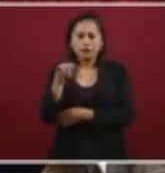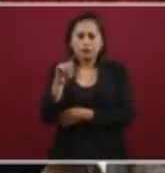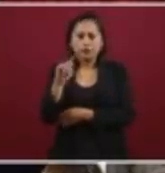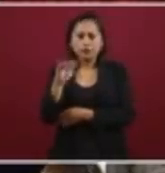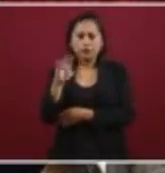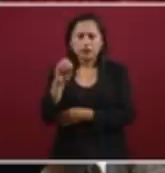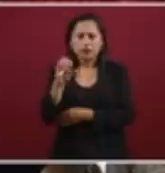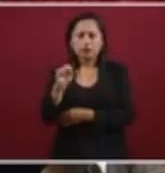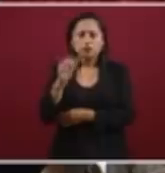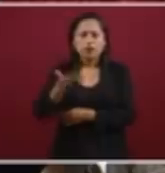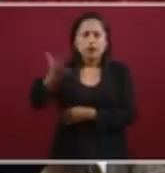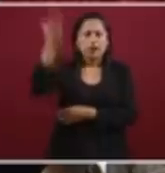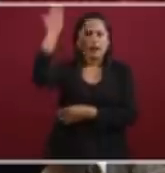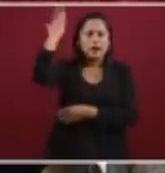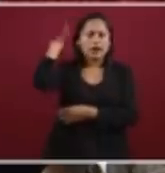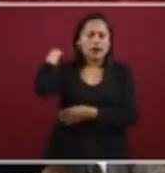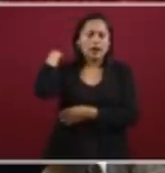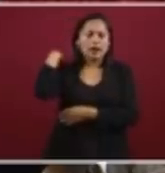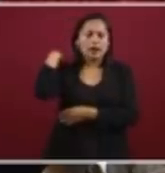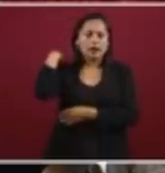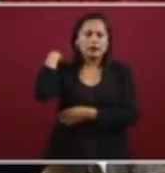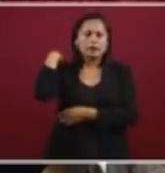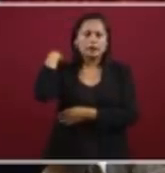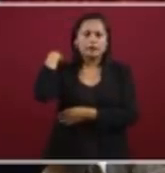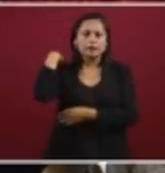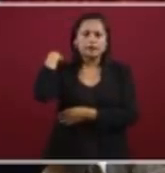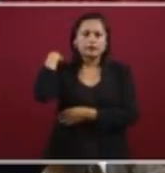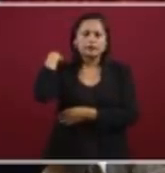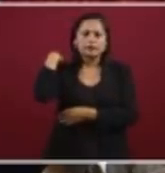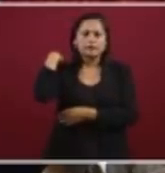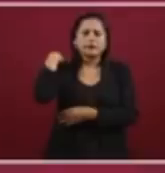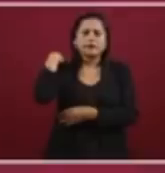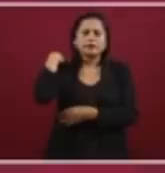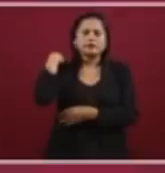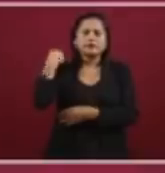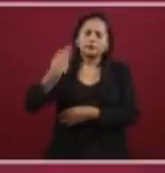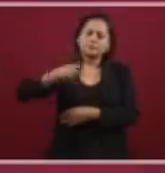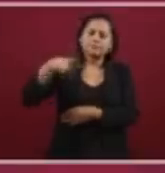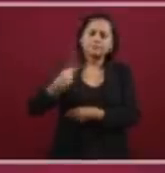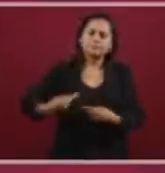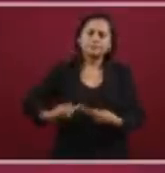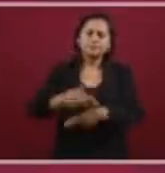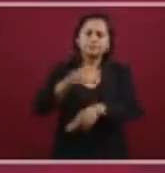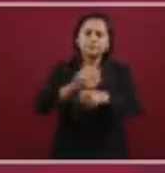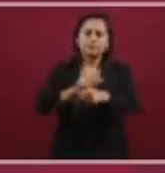de la industria eléctrica van a ver qué carta